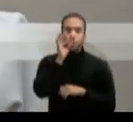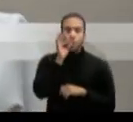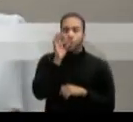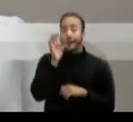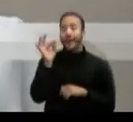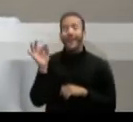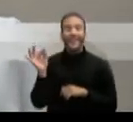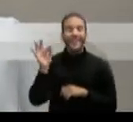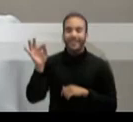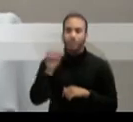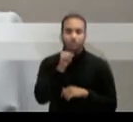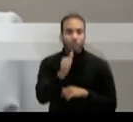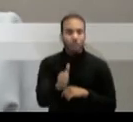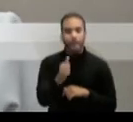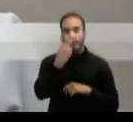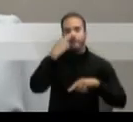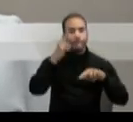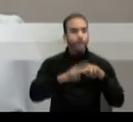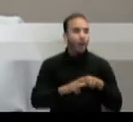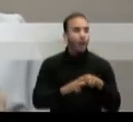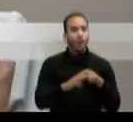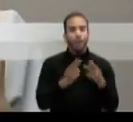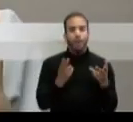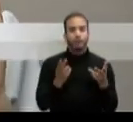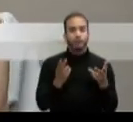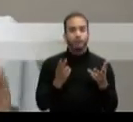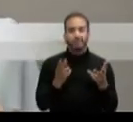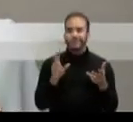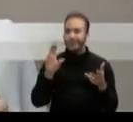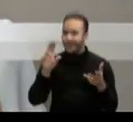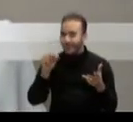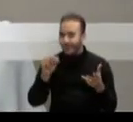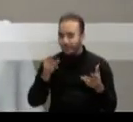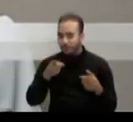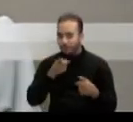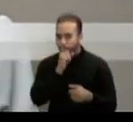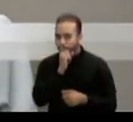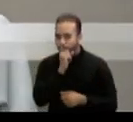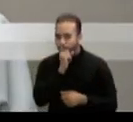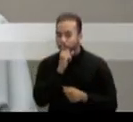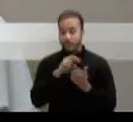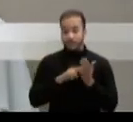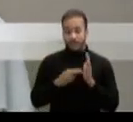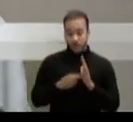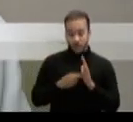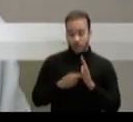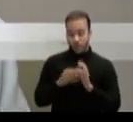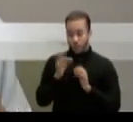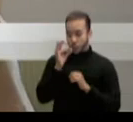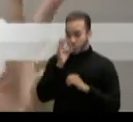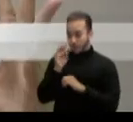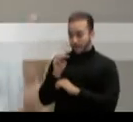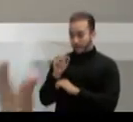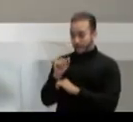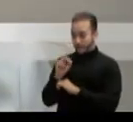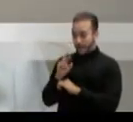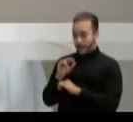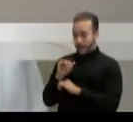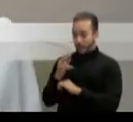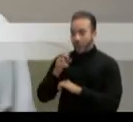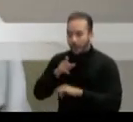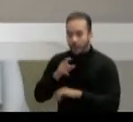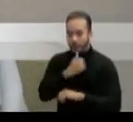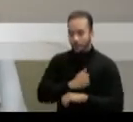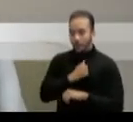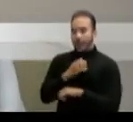uso recreacional. Por lo tanto, los modos de aplicación de la marihuana, del